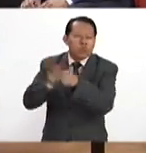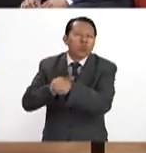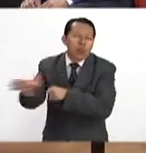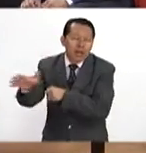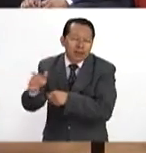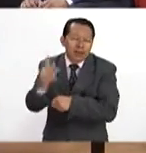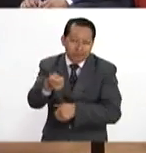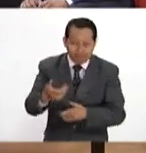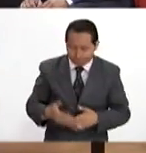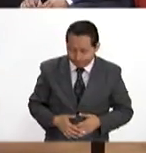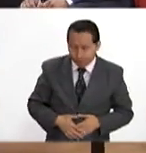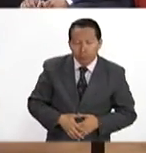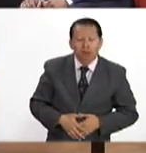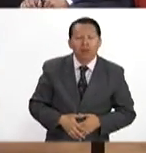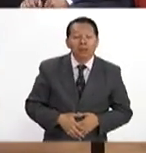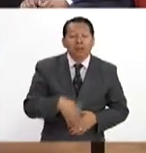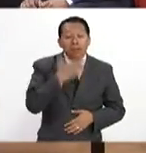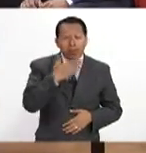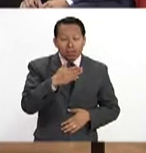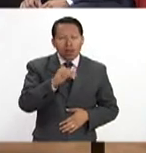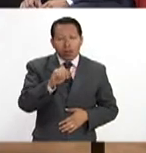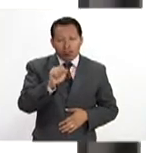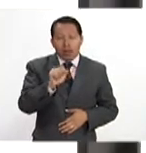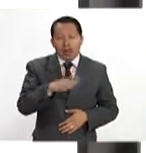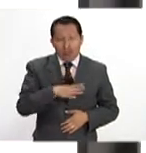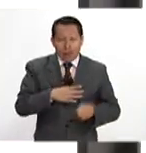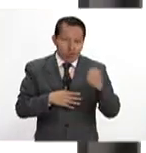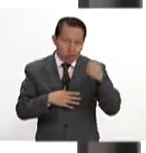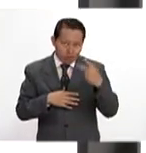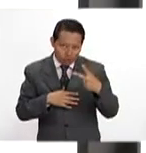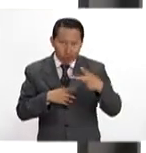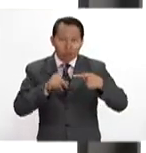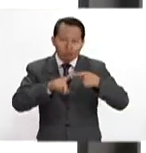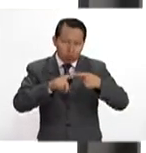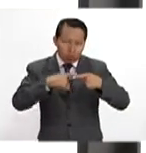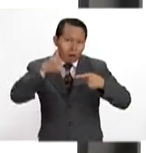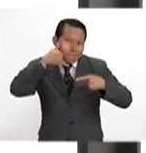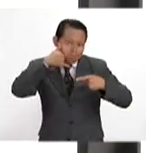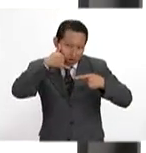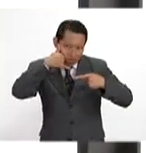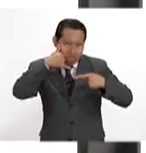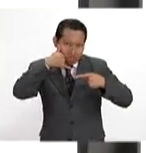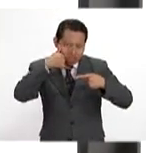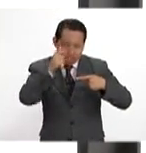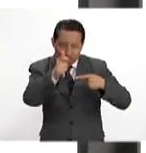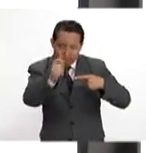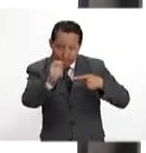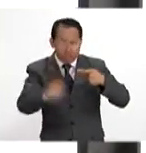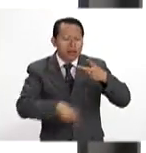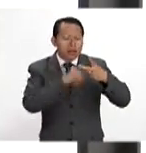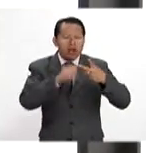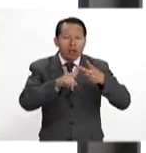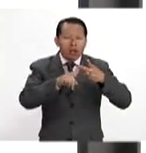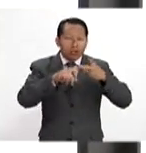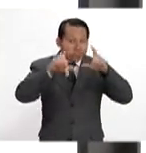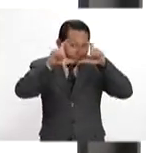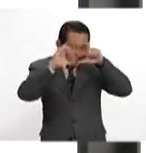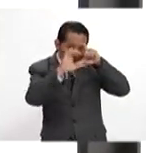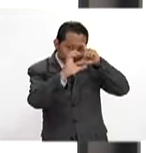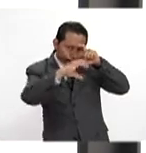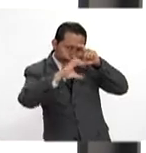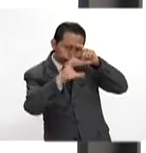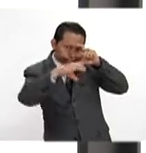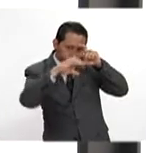correcto, tenemos dos categorías, una precisamente con dispositivo móvil y otro con cámara digital, ¿sí? Y los